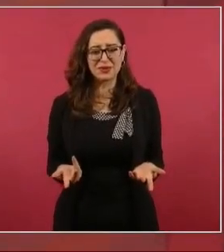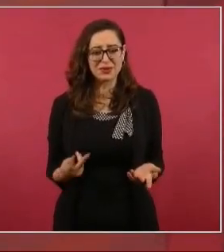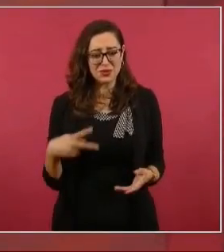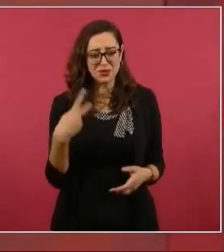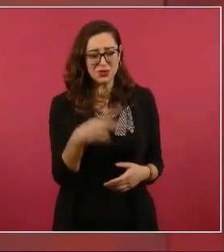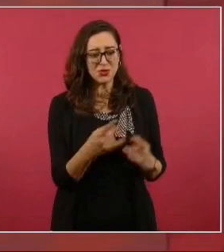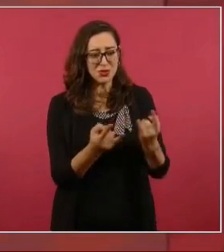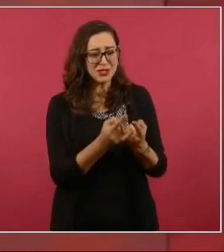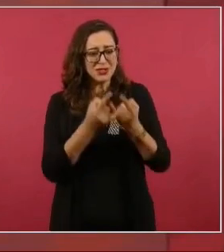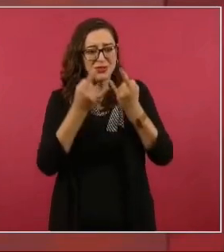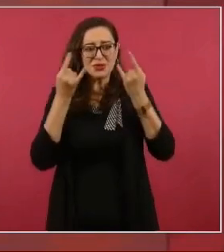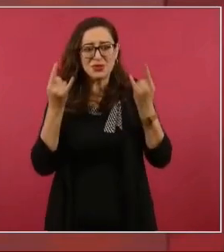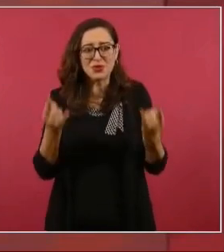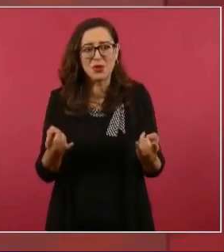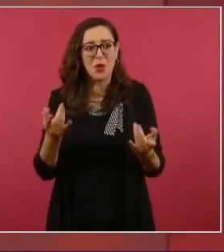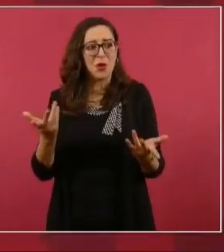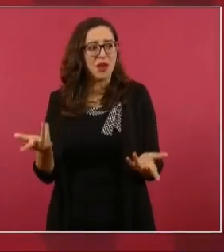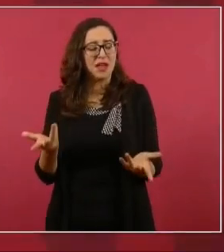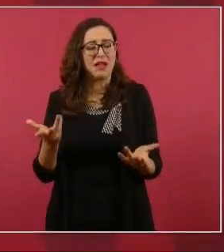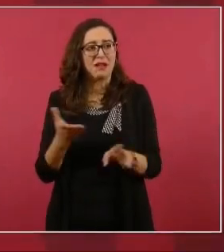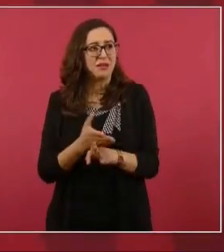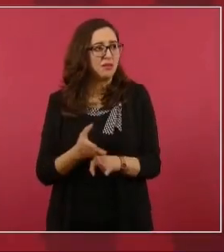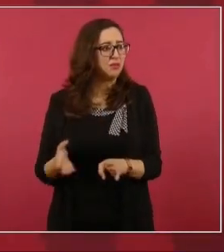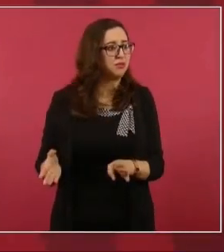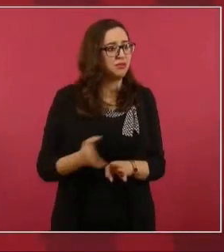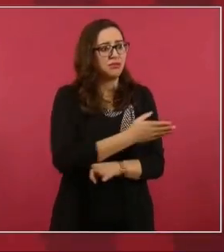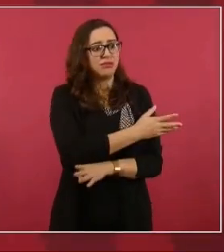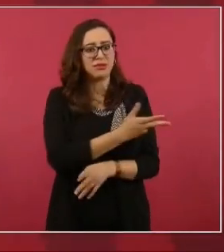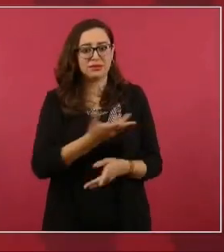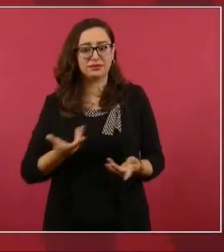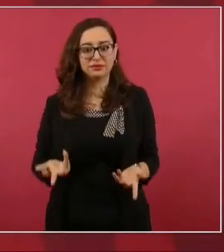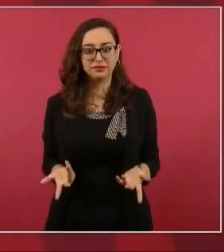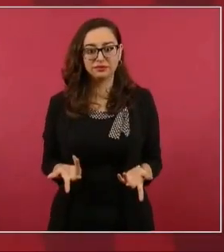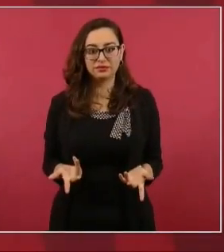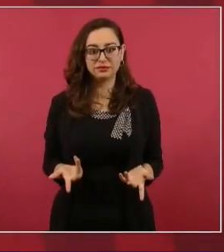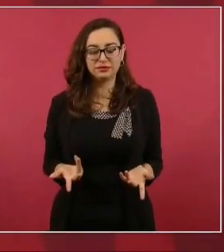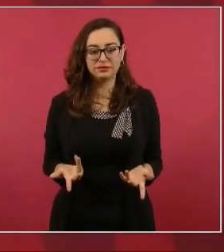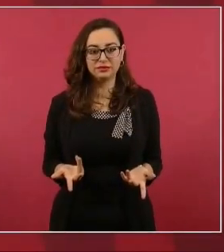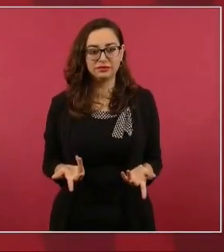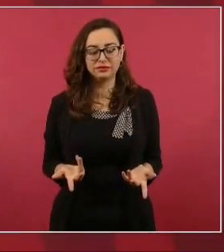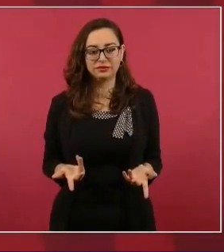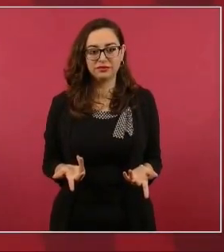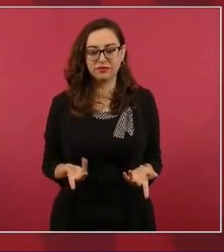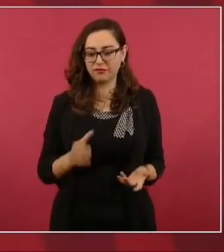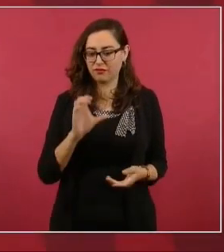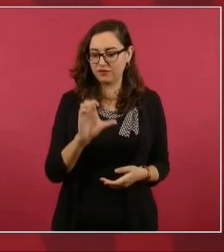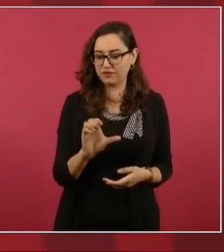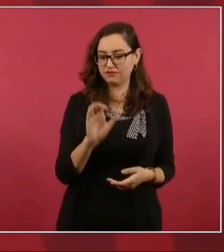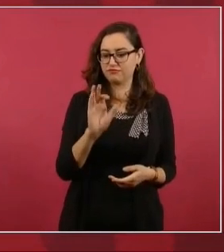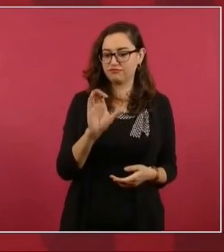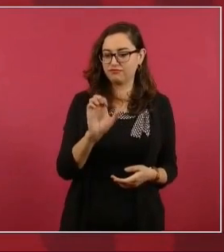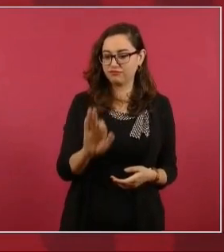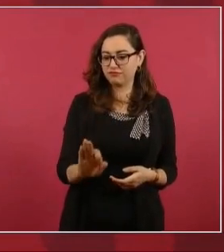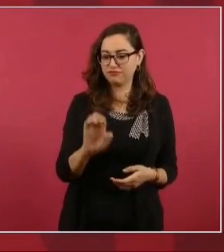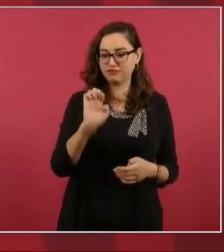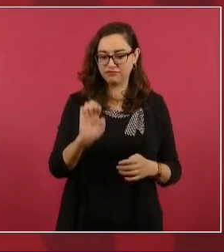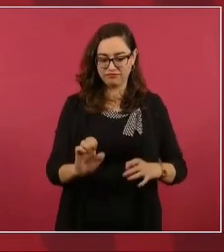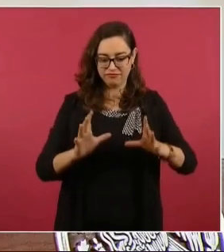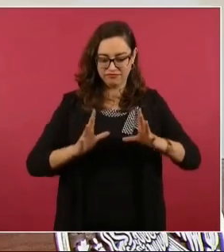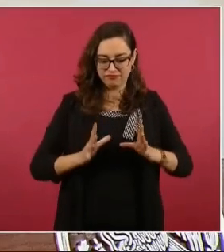El general Cárdenas fundó la Comisión Federal de Electricidad. El presidente López